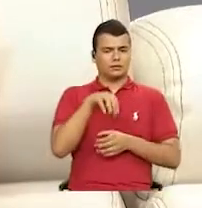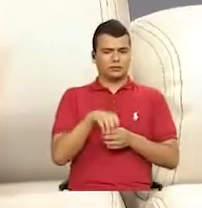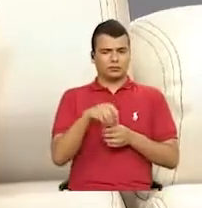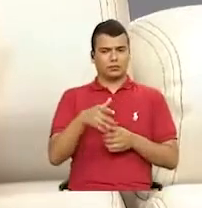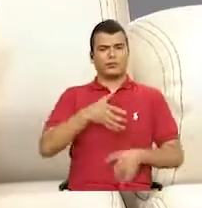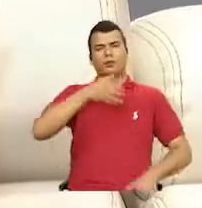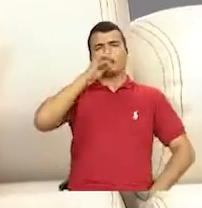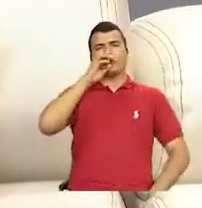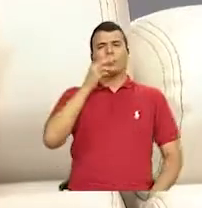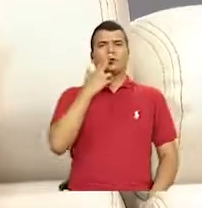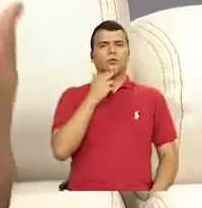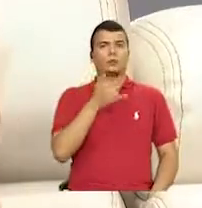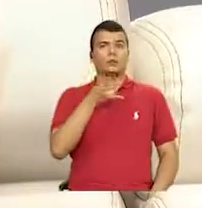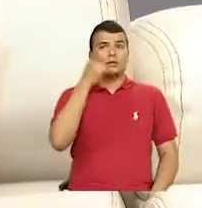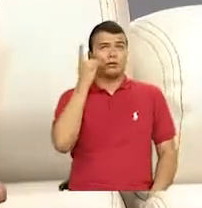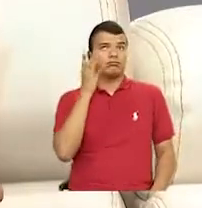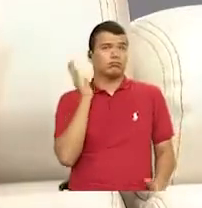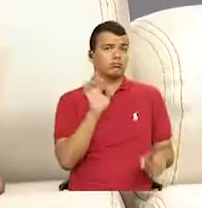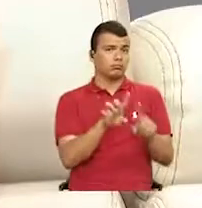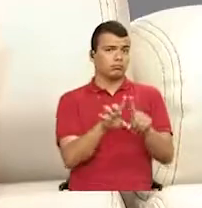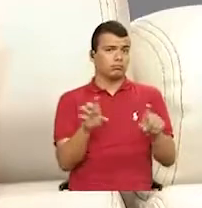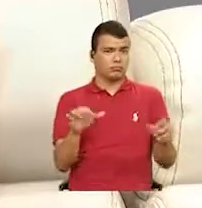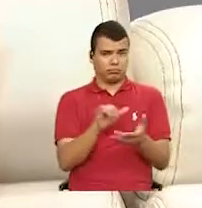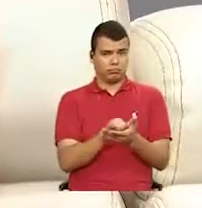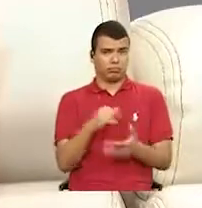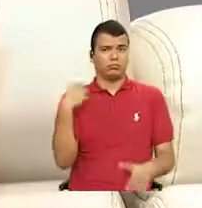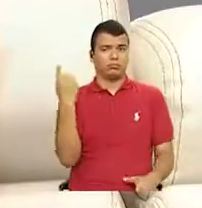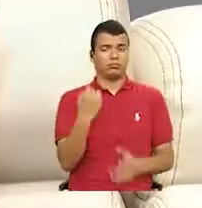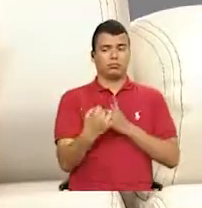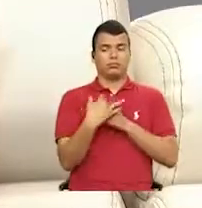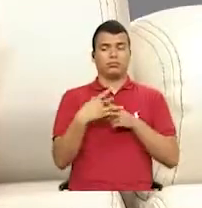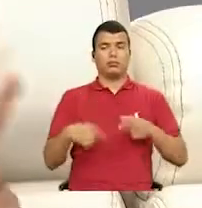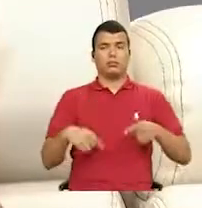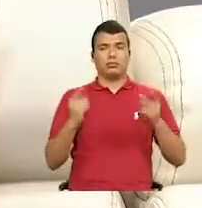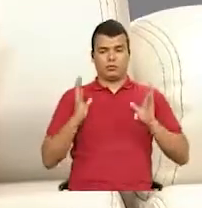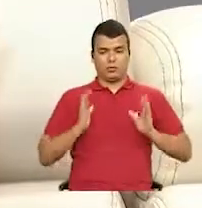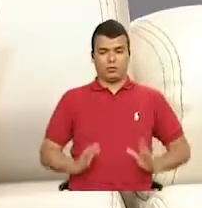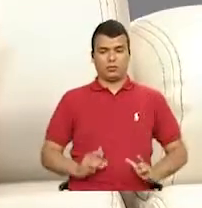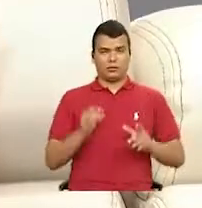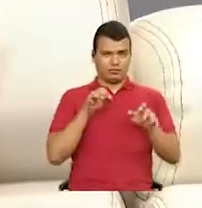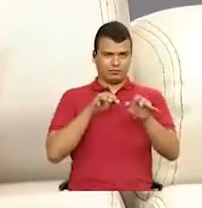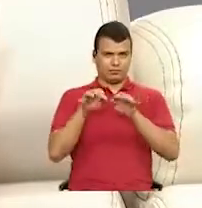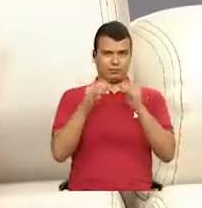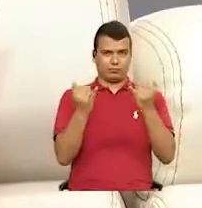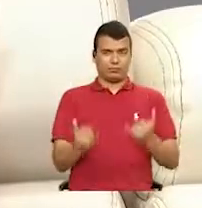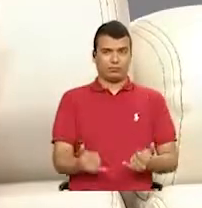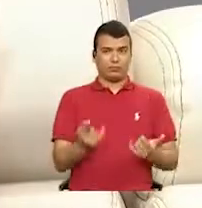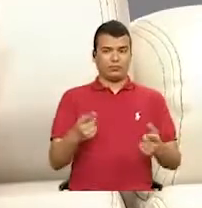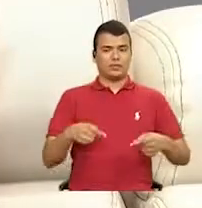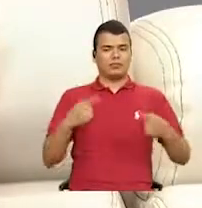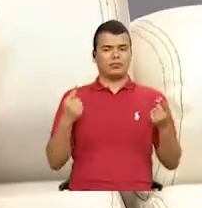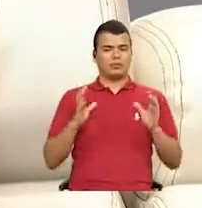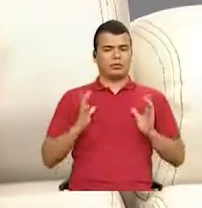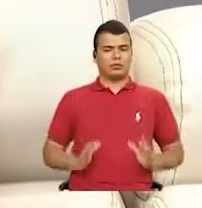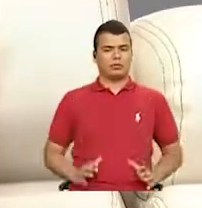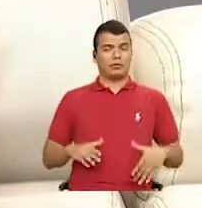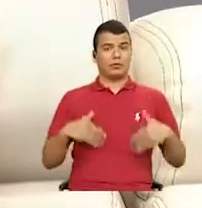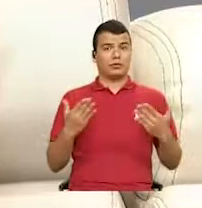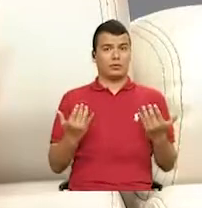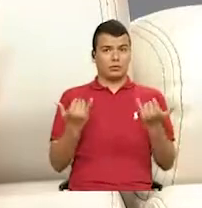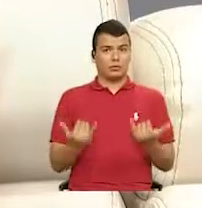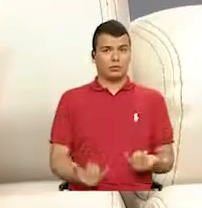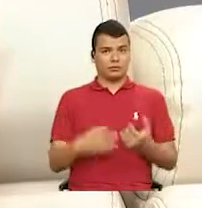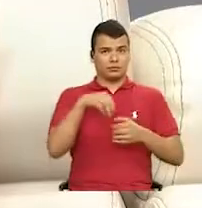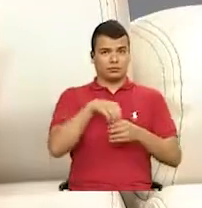una bebida azucarada, bueno, todo eso que suele ser tan dañino para nuestro cuerpo, usted ya nos va a explicar la reacción que ocurre en